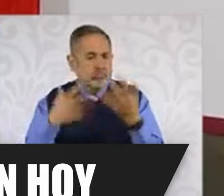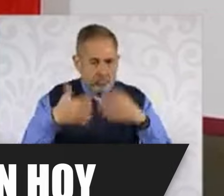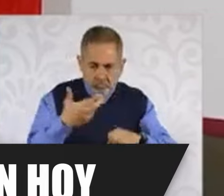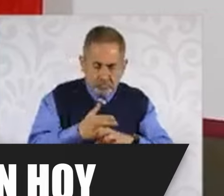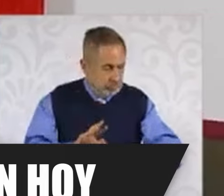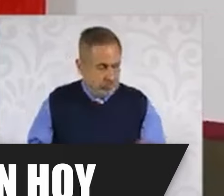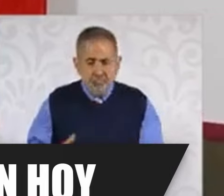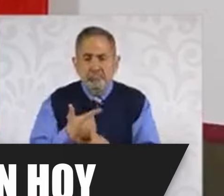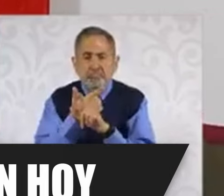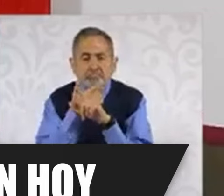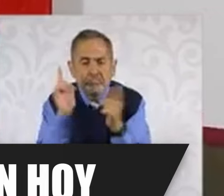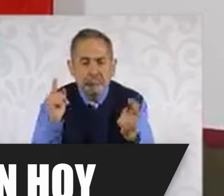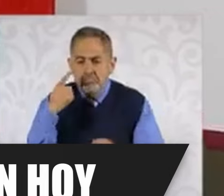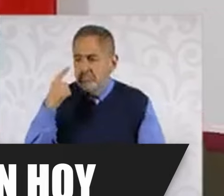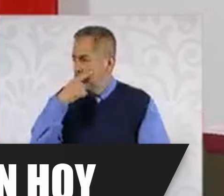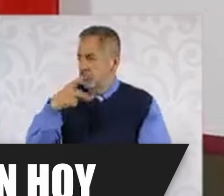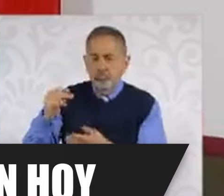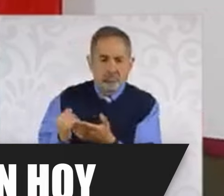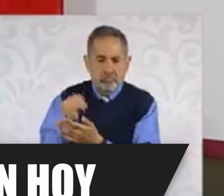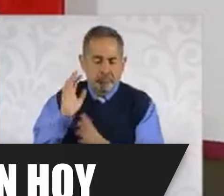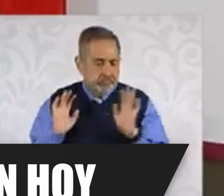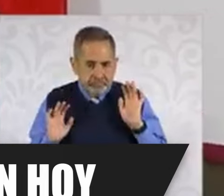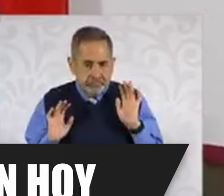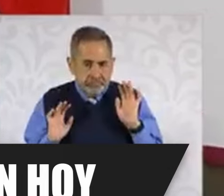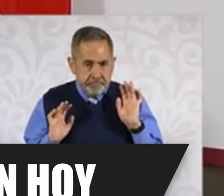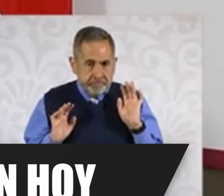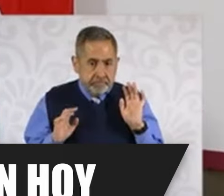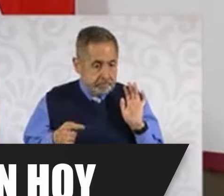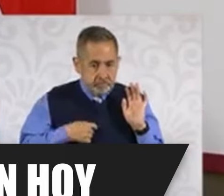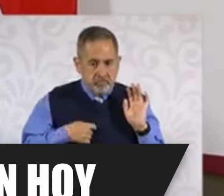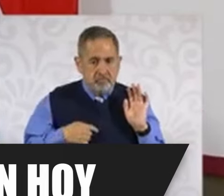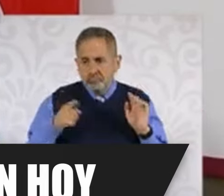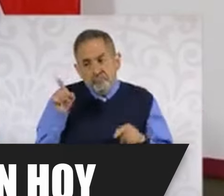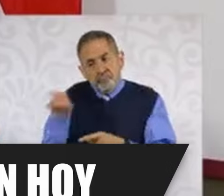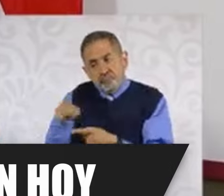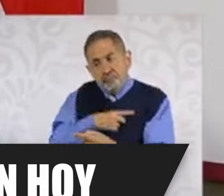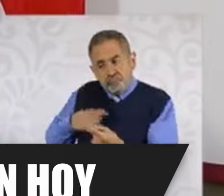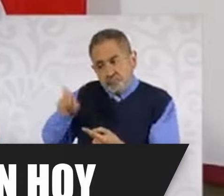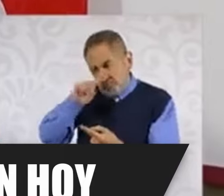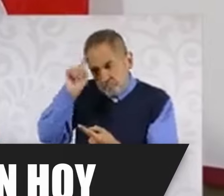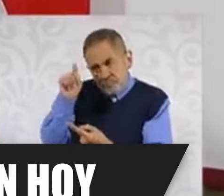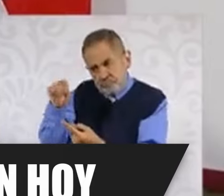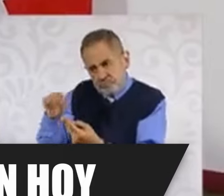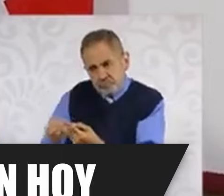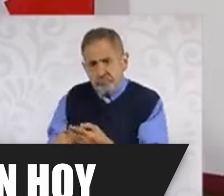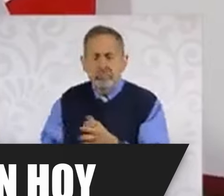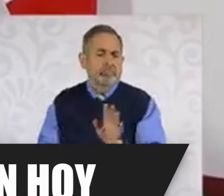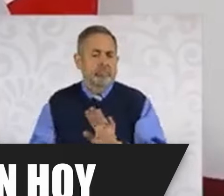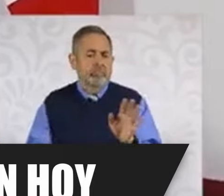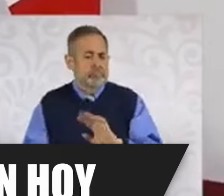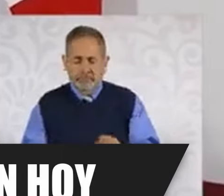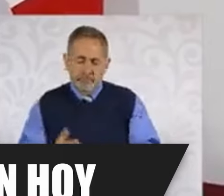empresas, libertad de decisión. Por primera vez no hay una orientación por parte del gobierno como era antes,